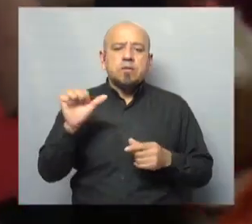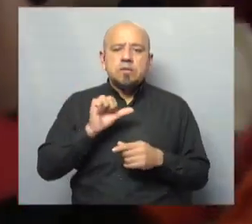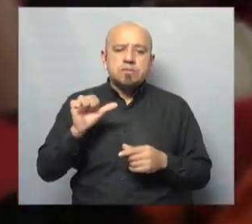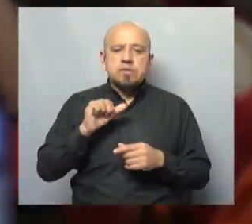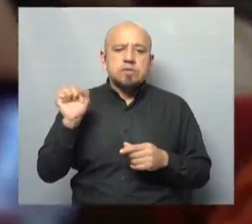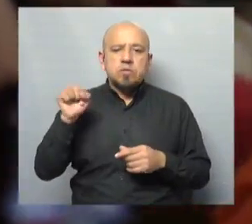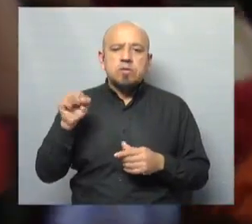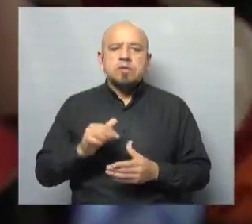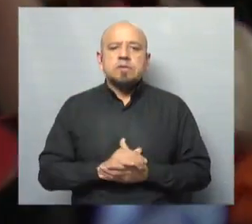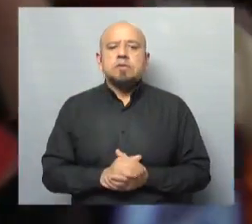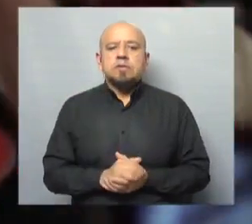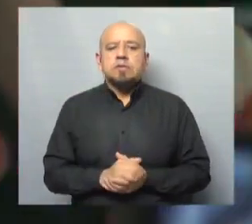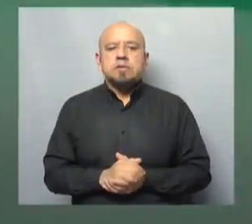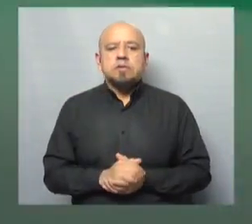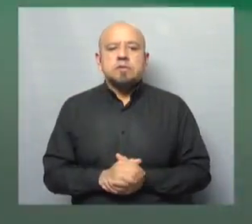encuestadoras